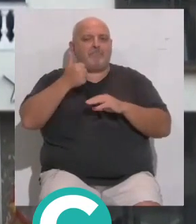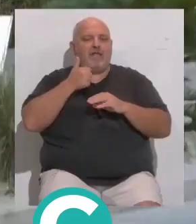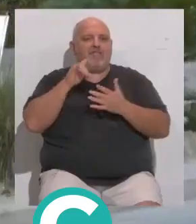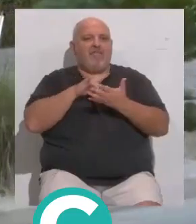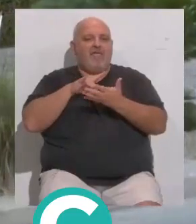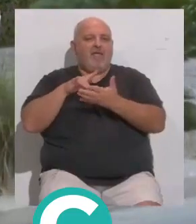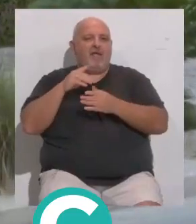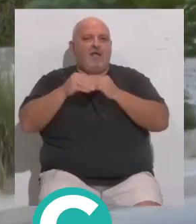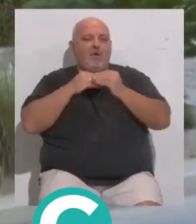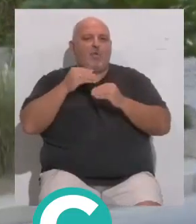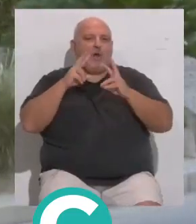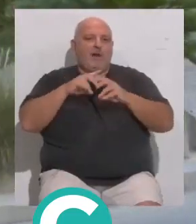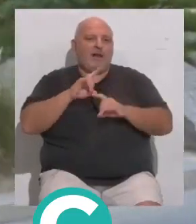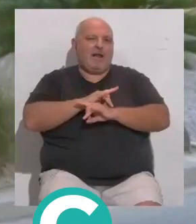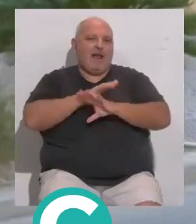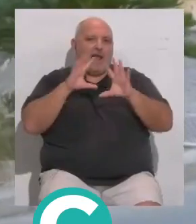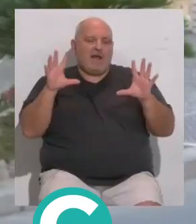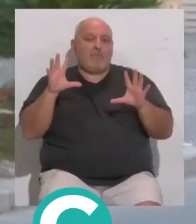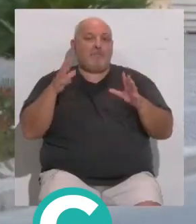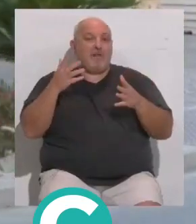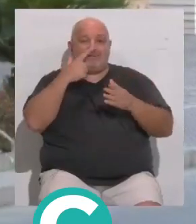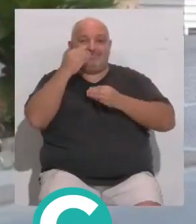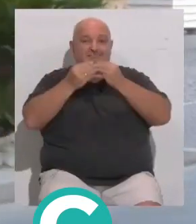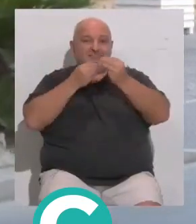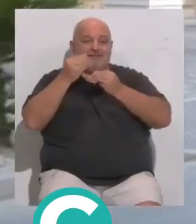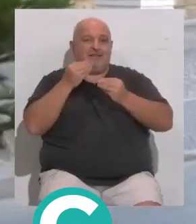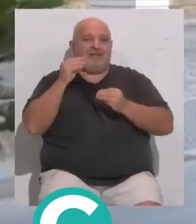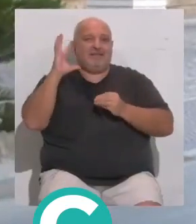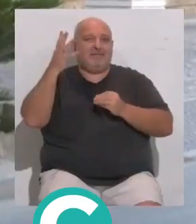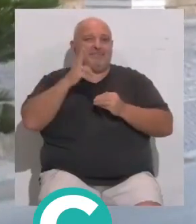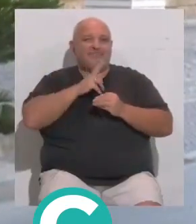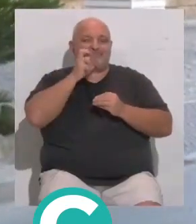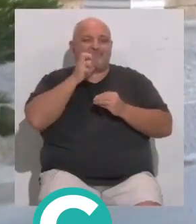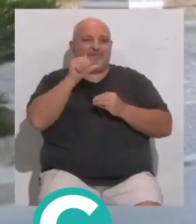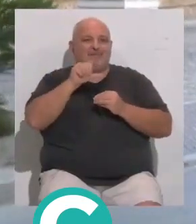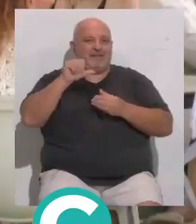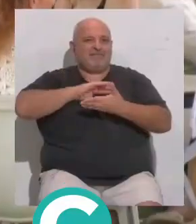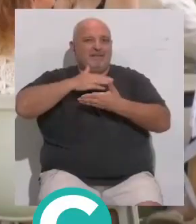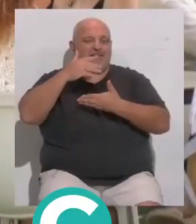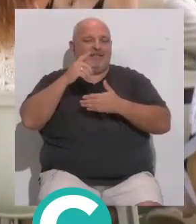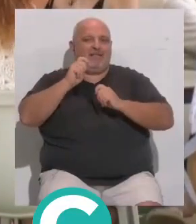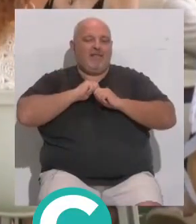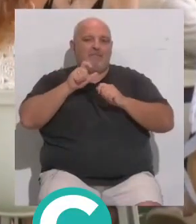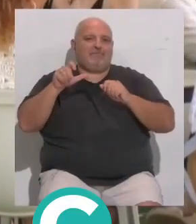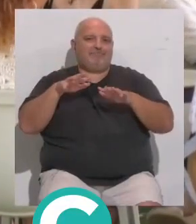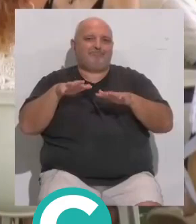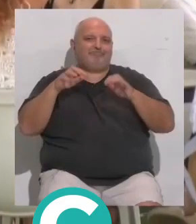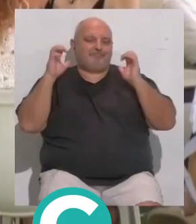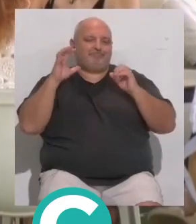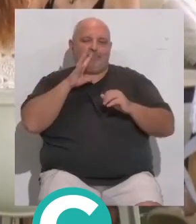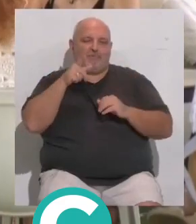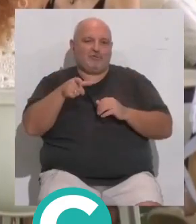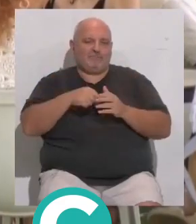días para poder hacer un análisis con datos, pero la sensación es que el mal tiempo de las primeras semanas del mes disuadieron a muchos